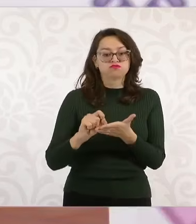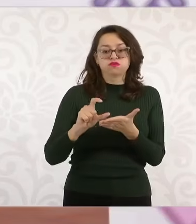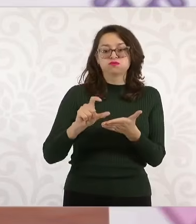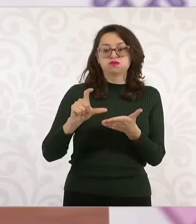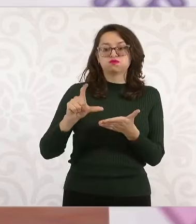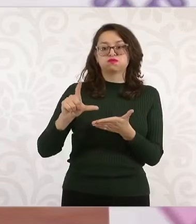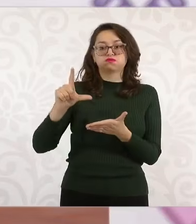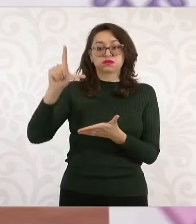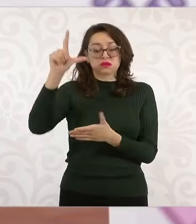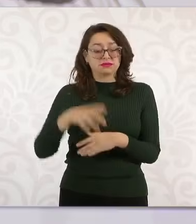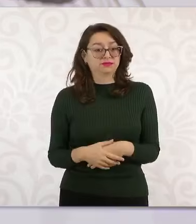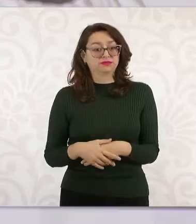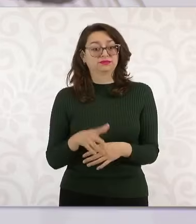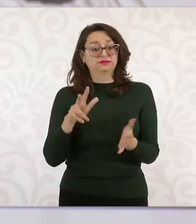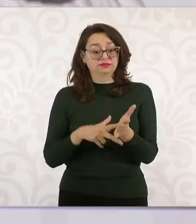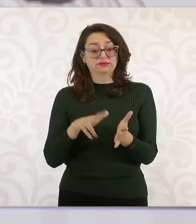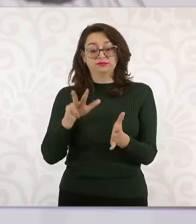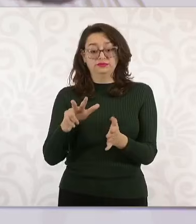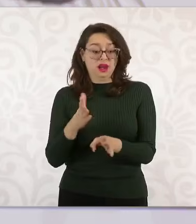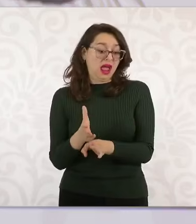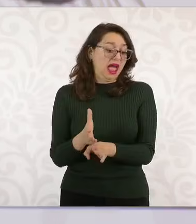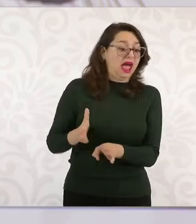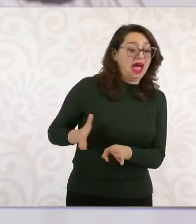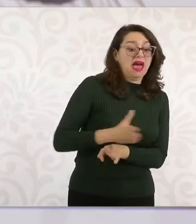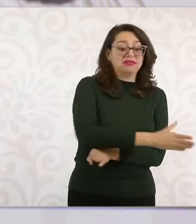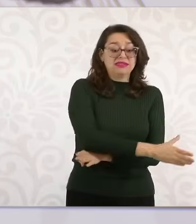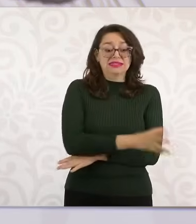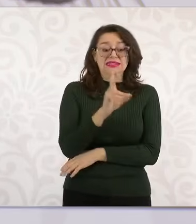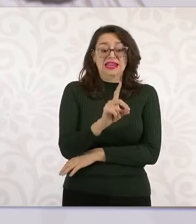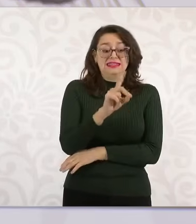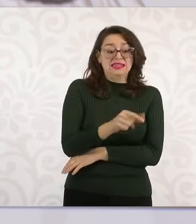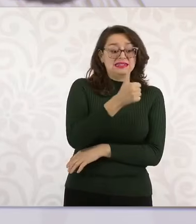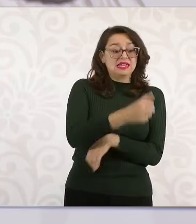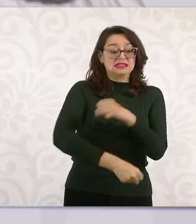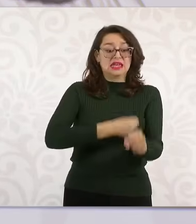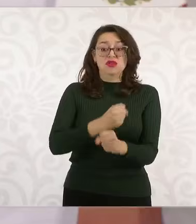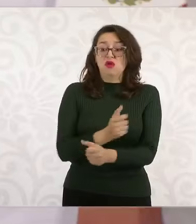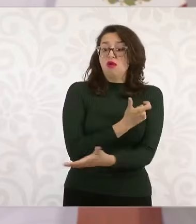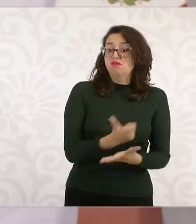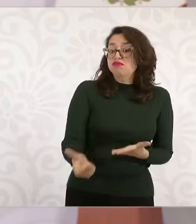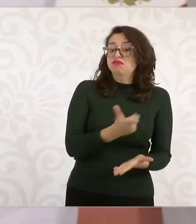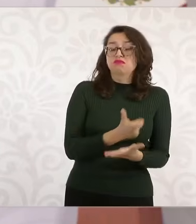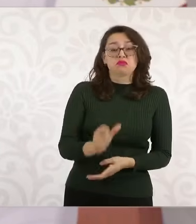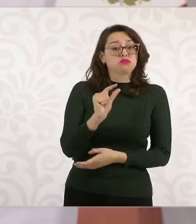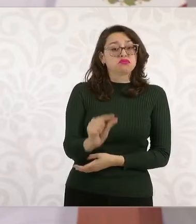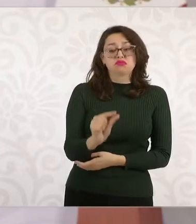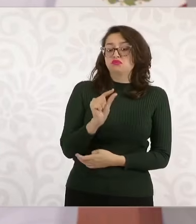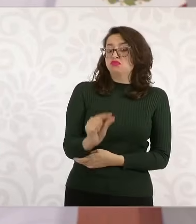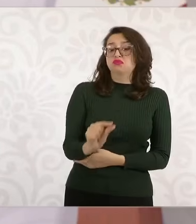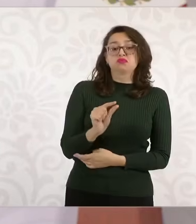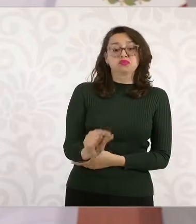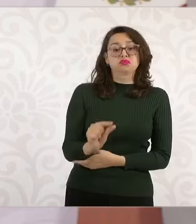Durante 36 años, 6 sexenios, no aumentó el salario mínimo en términos reales. ¿Qué quiere